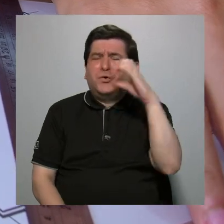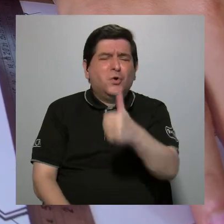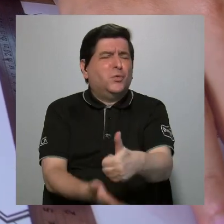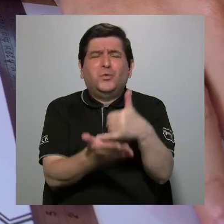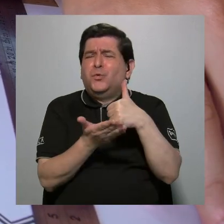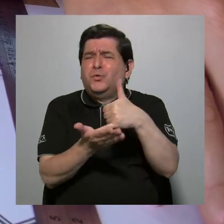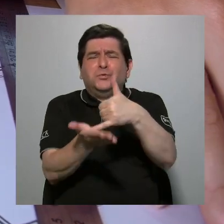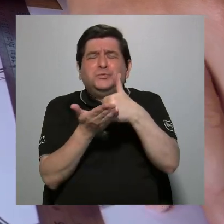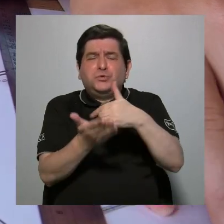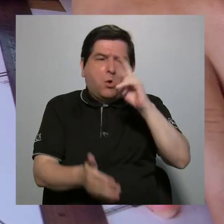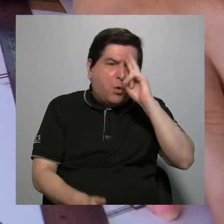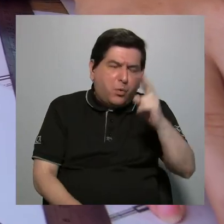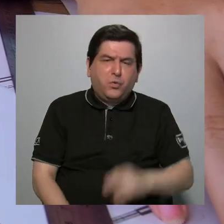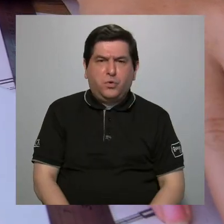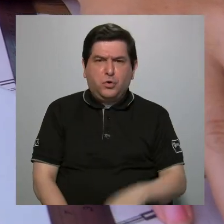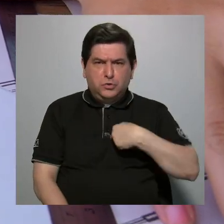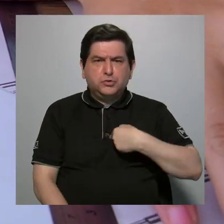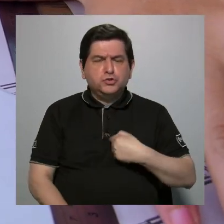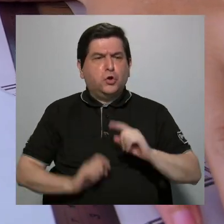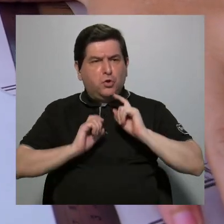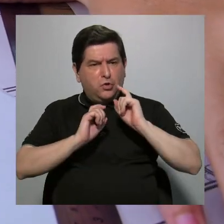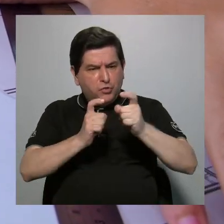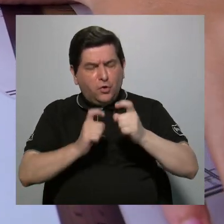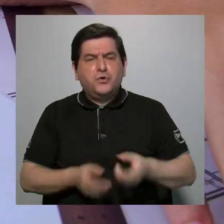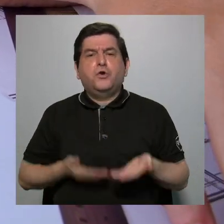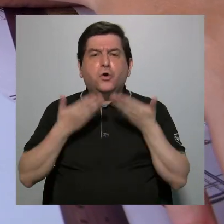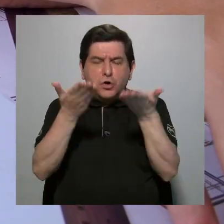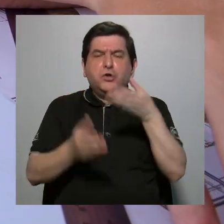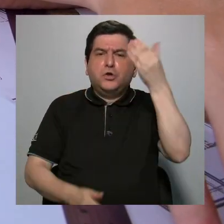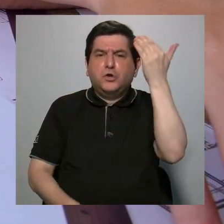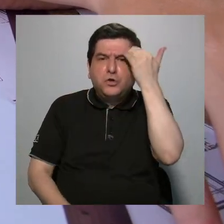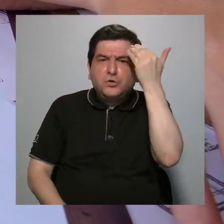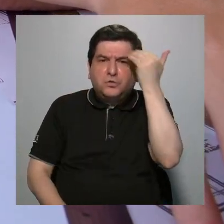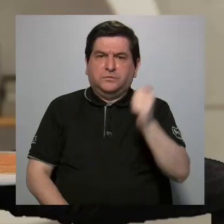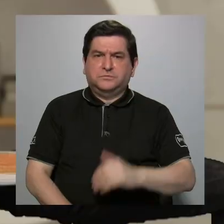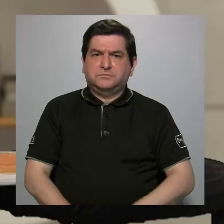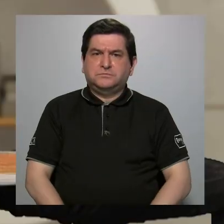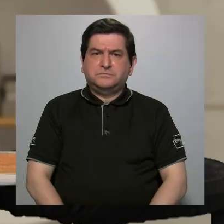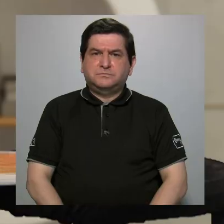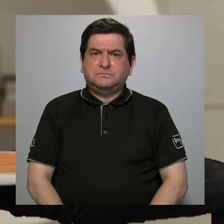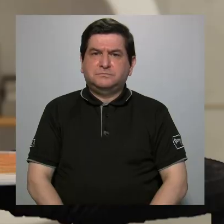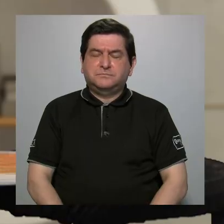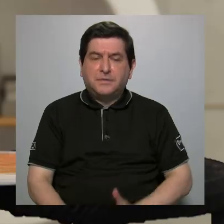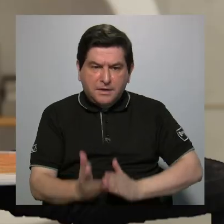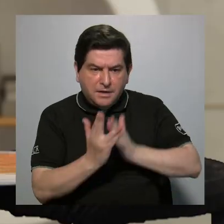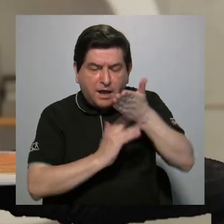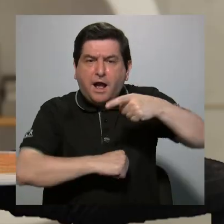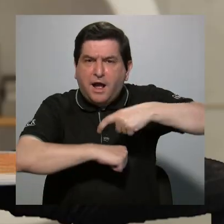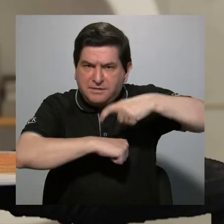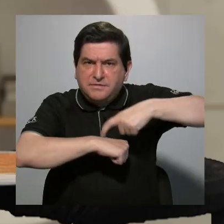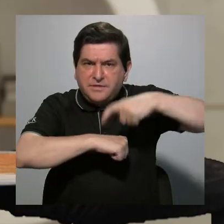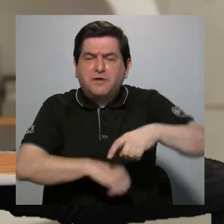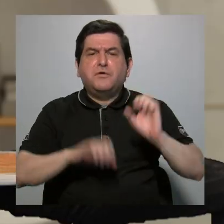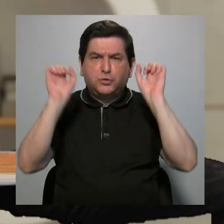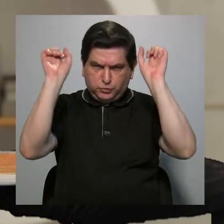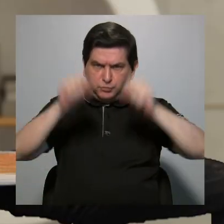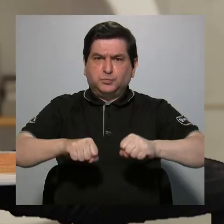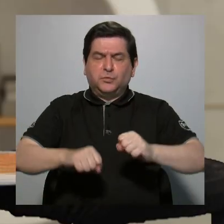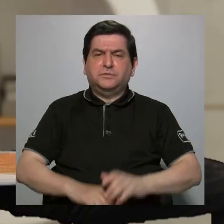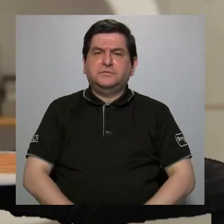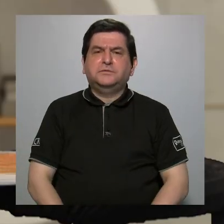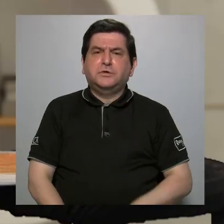reconocimiento, mi intención es donar conocimiento, aportar, exactamente. Claro. Y bueno, a través del tiempo fue que